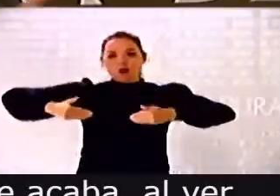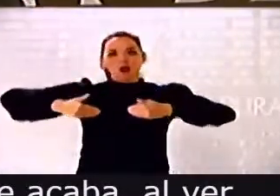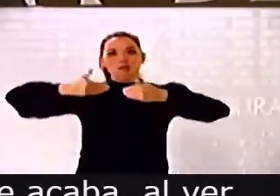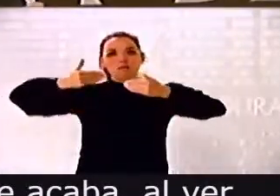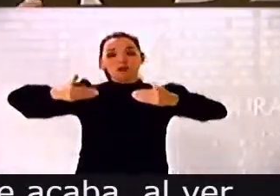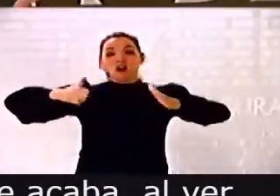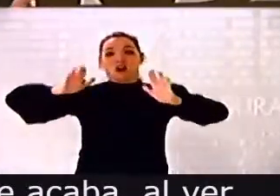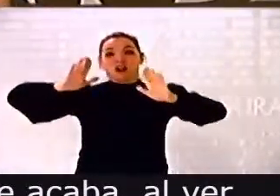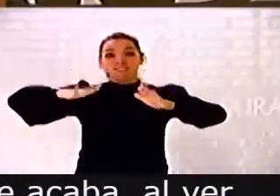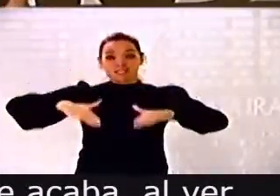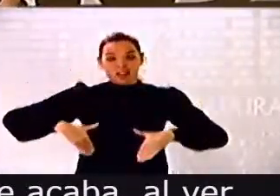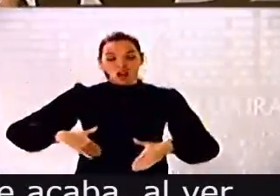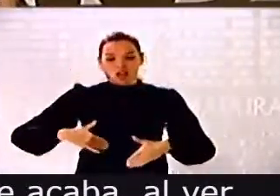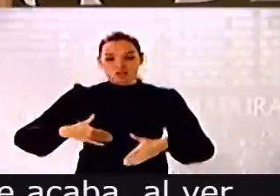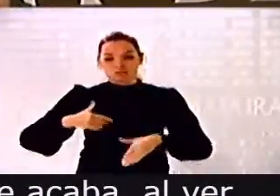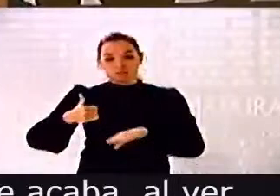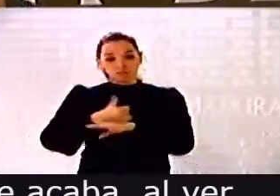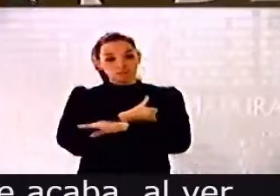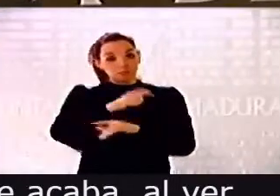pierde,